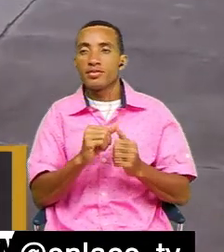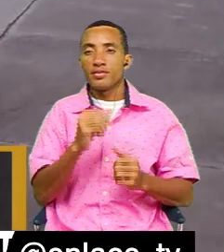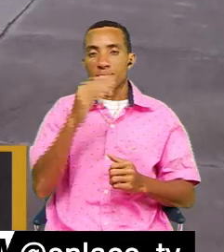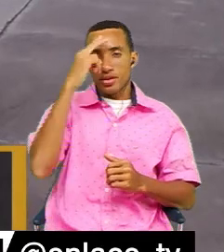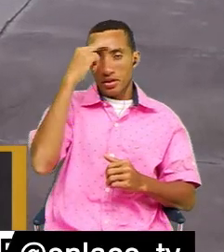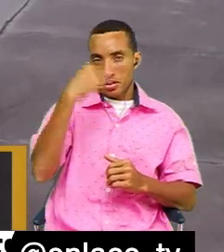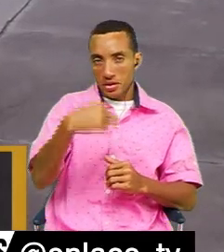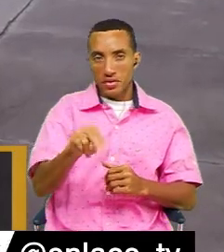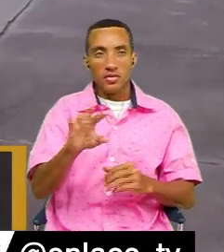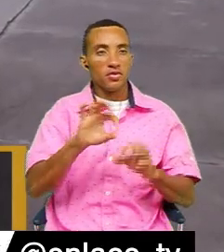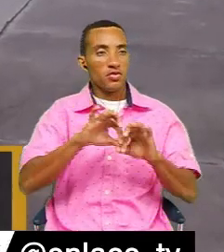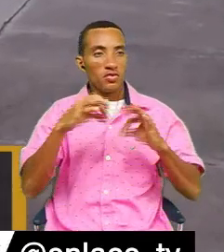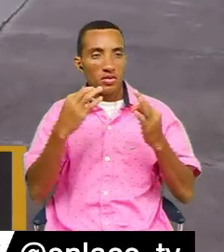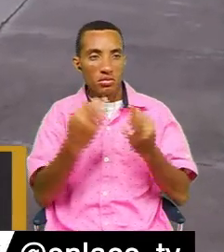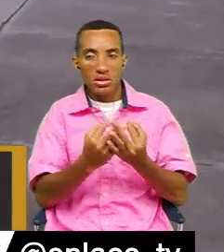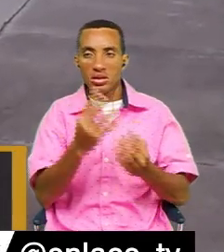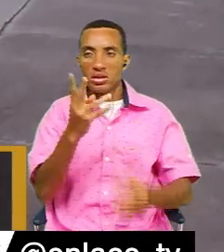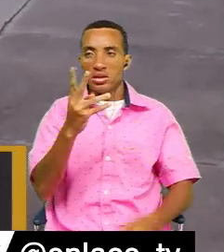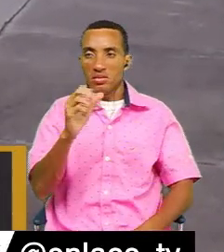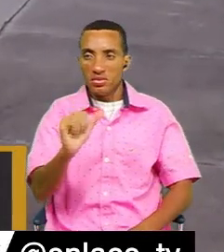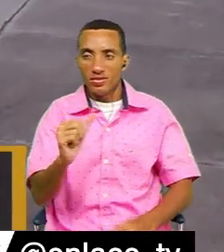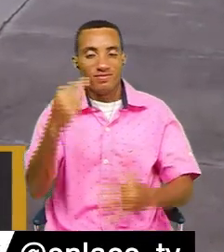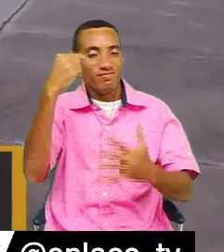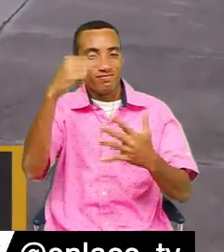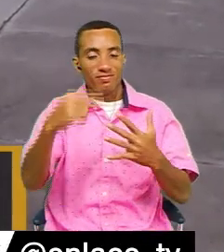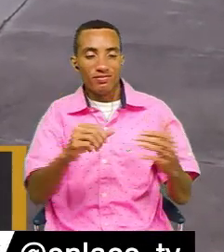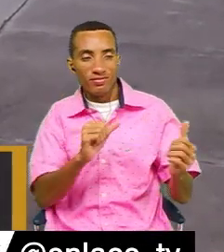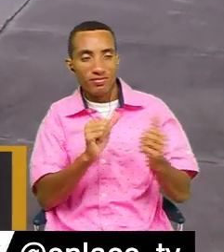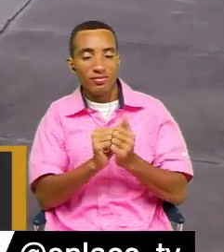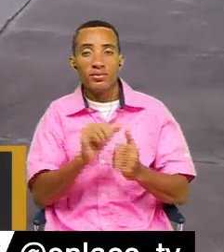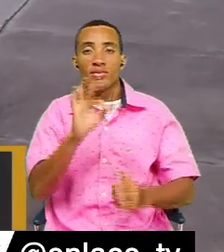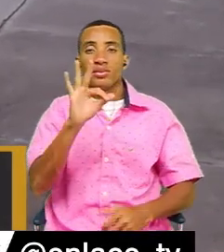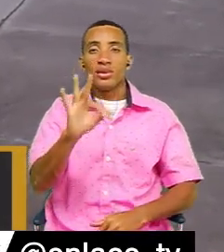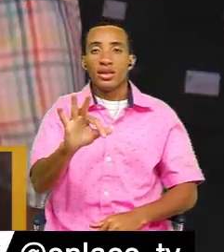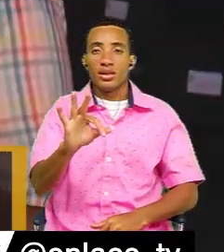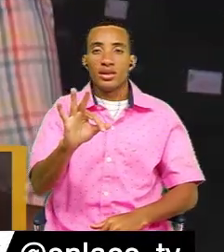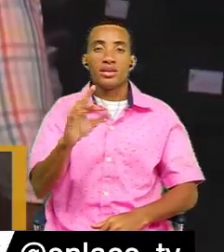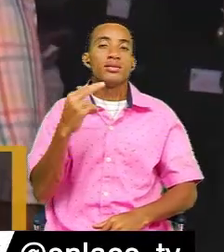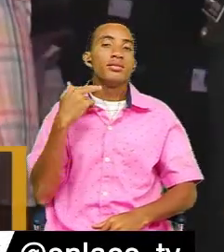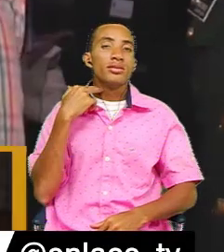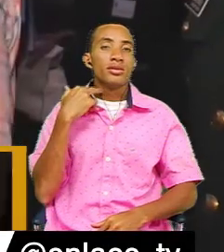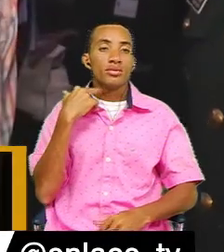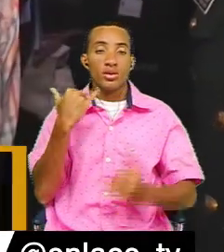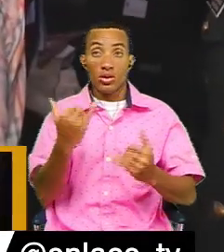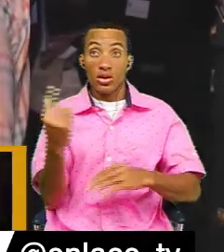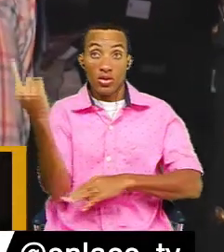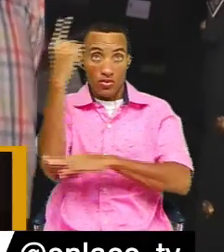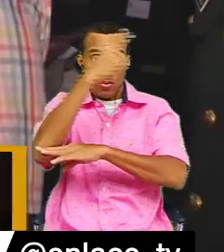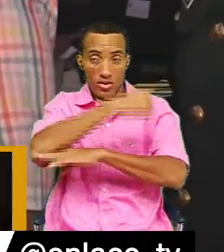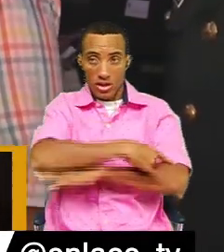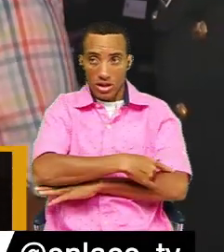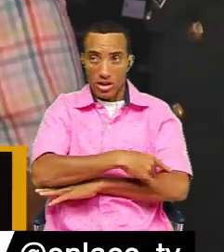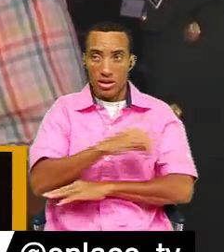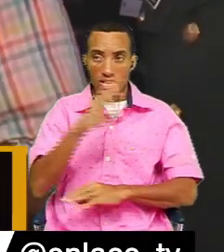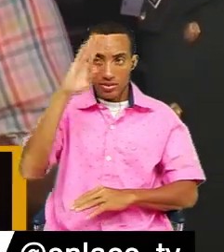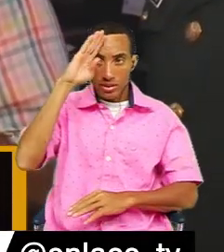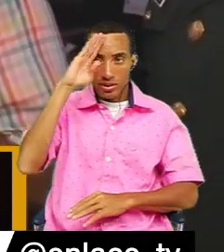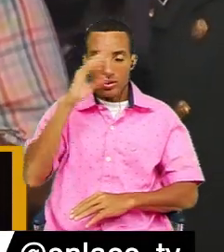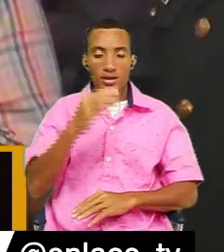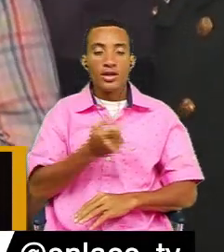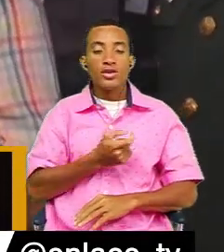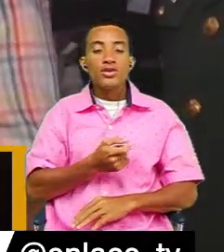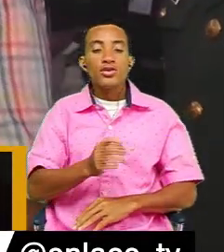hijos hoy precisamente en esta fecha tan importante, 3 de noviembre, que aunque no se celebra hoy el Día de la Policía, porque es el sábado 5 de noviembre,